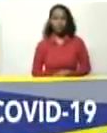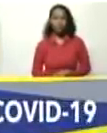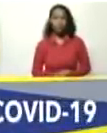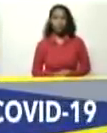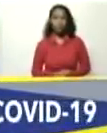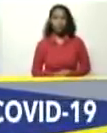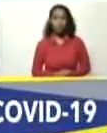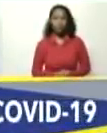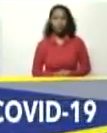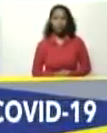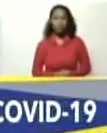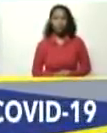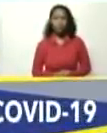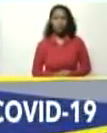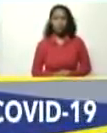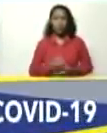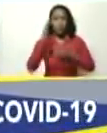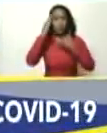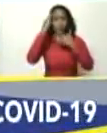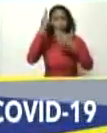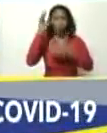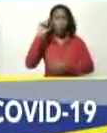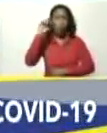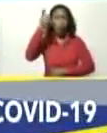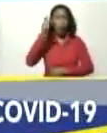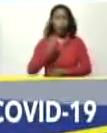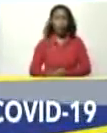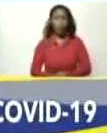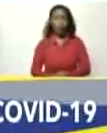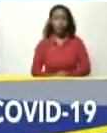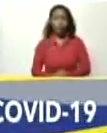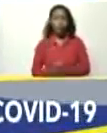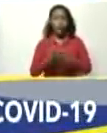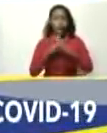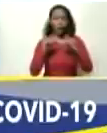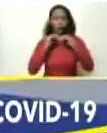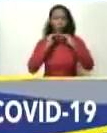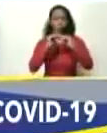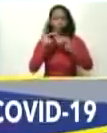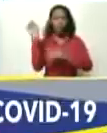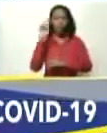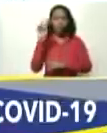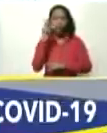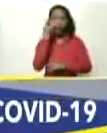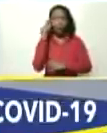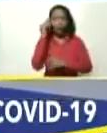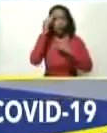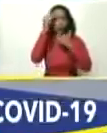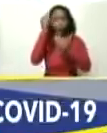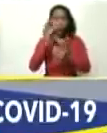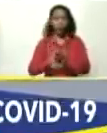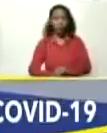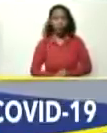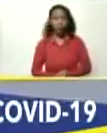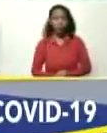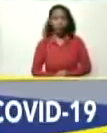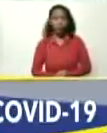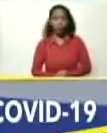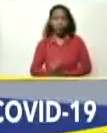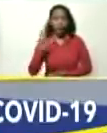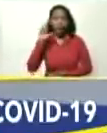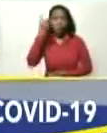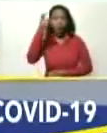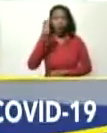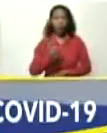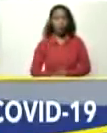Muy bien, Guárico. Saludos al Guárico. A todo el llano venezolano. Saludos al Guárico.